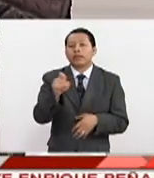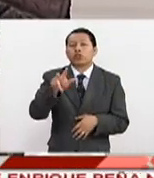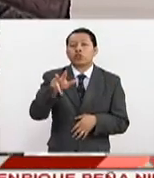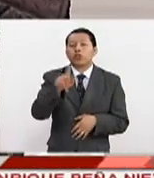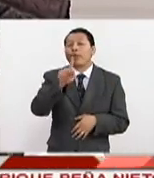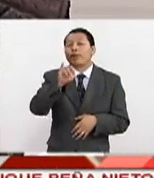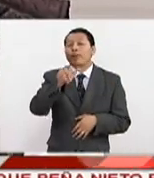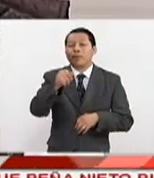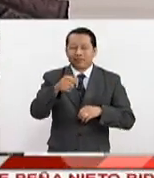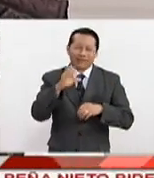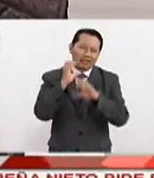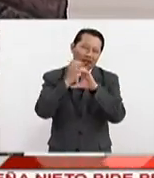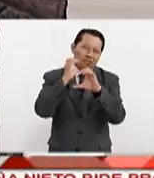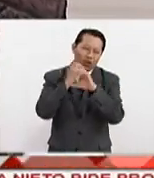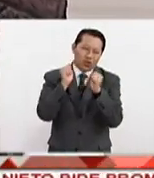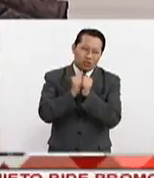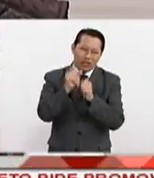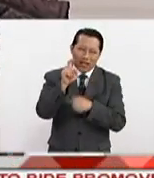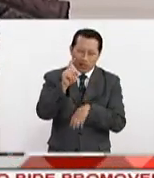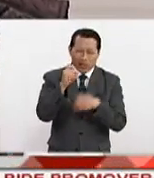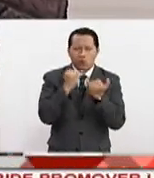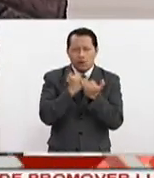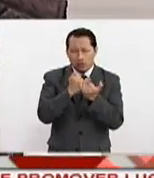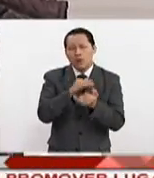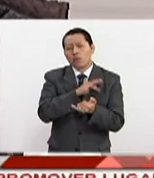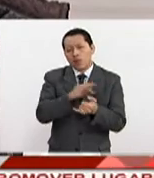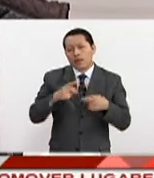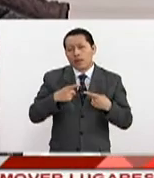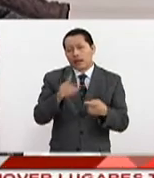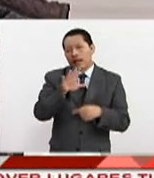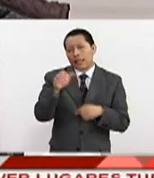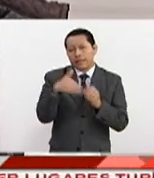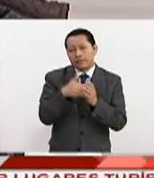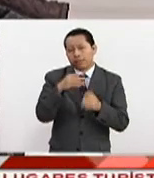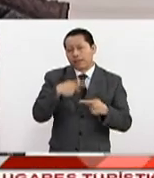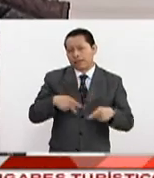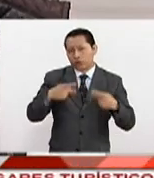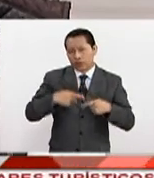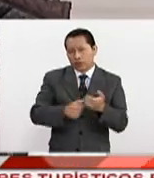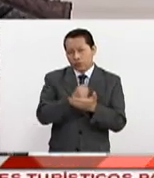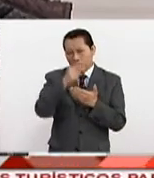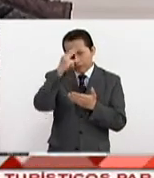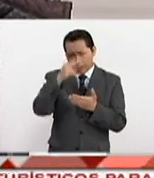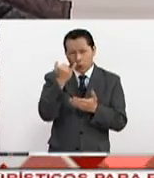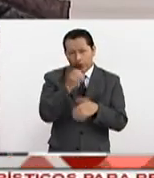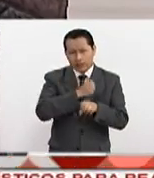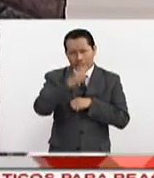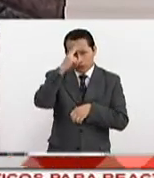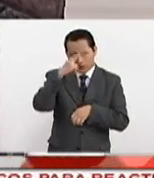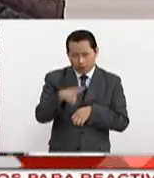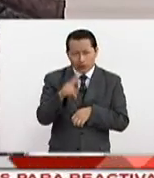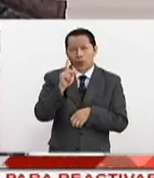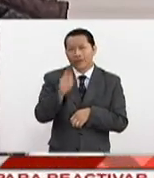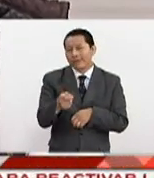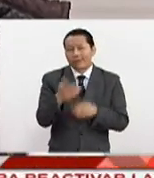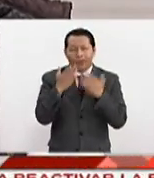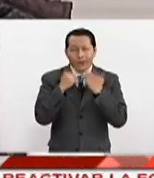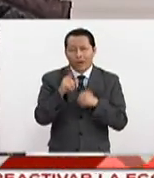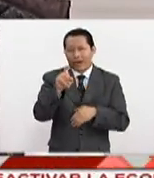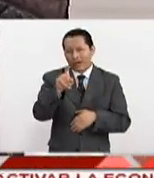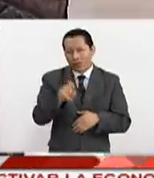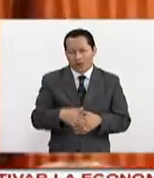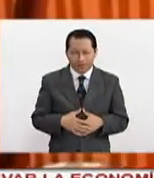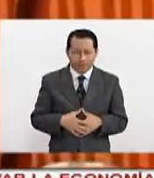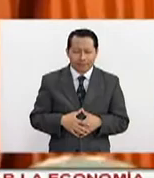pipas y 62 cisternas para abastecer de agua potable a 500,000 personas en la Ciudad de México y en el Estado de México que se quedaron sin este